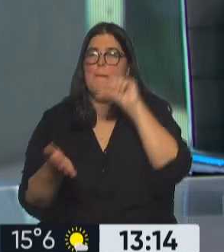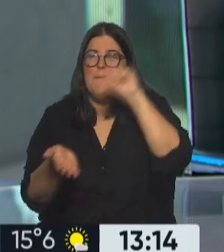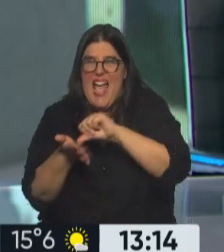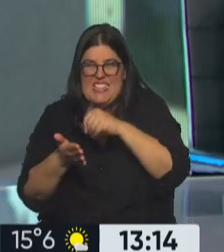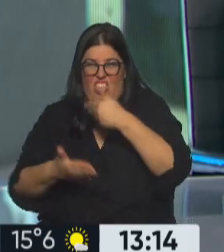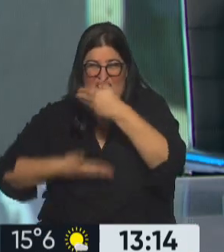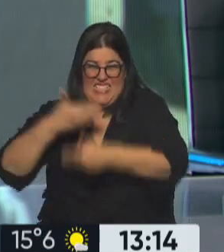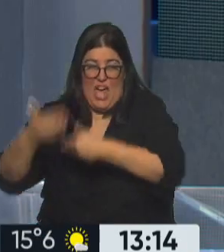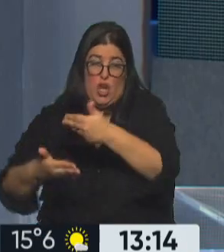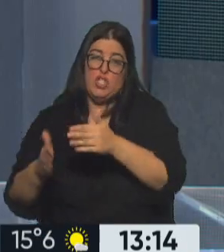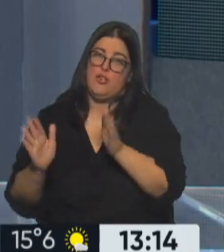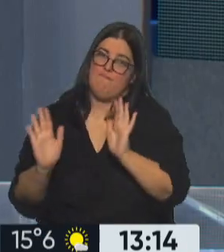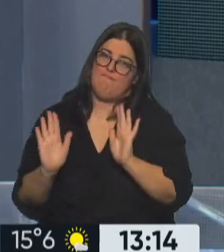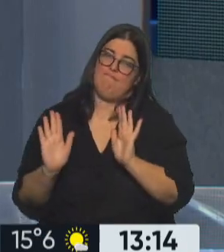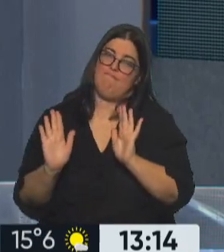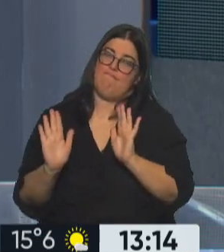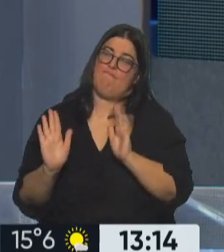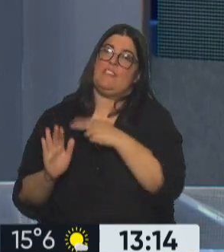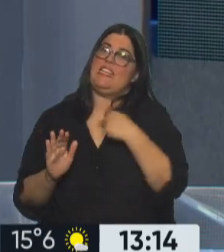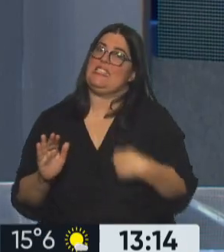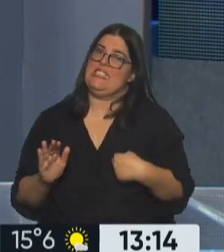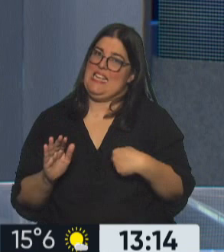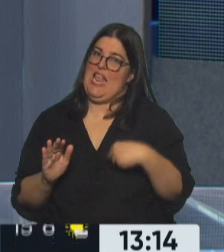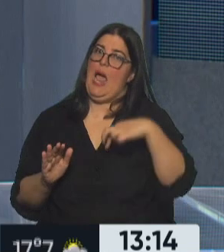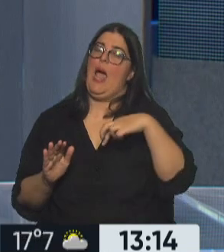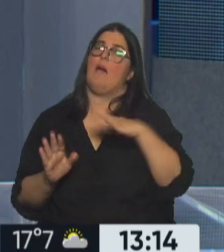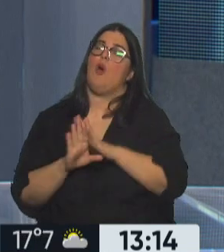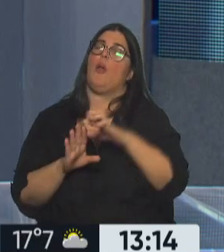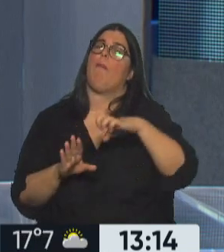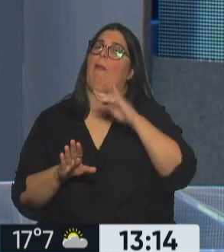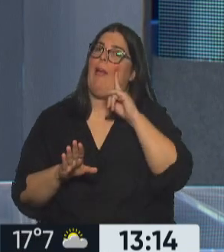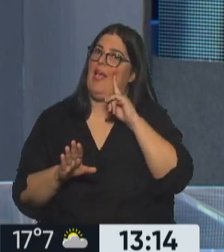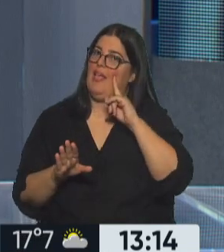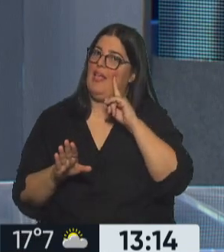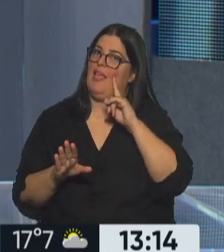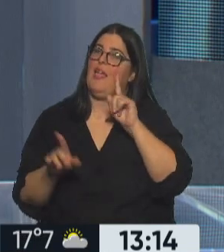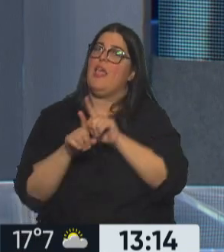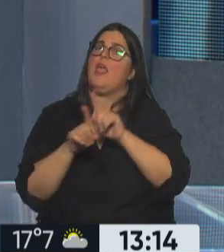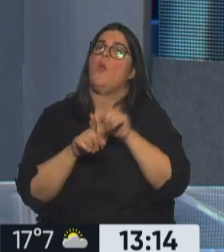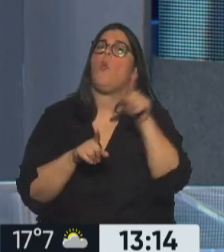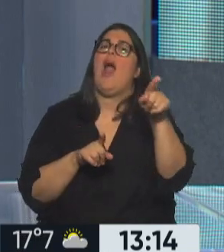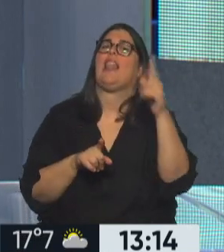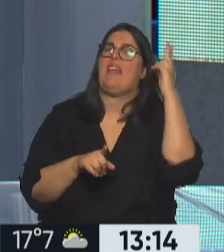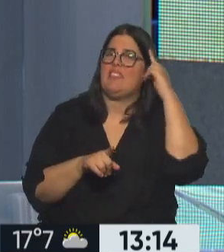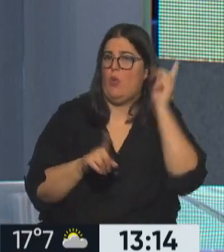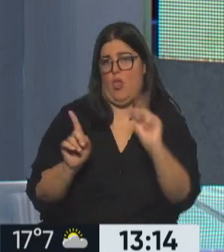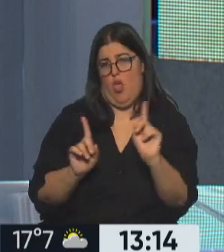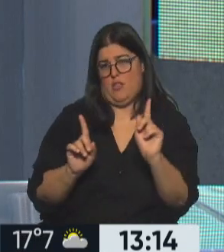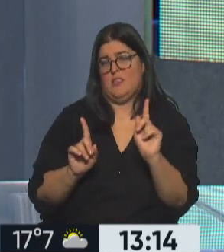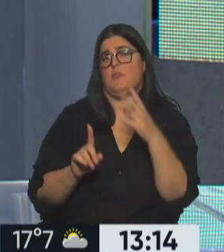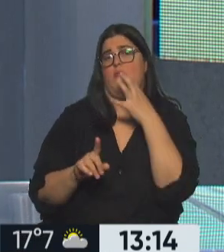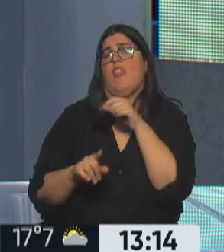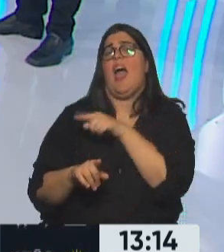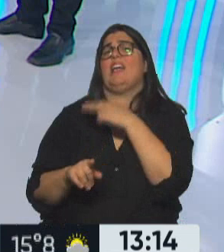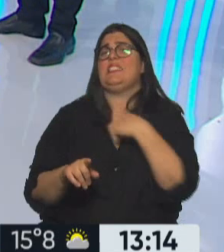un ingreso per cápita que no es el de Arabia Saudita, pero tiene un desarrollo industrial y productivo y